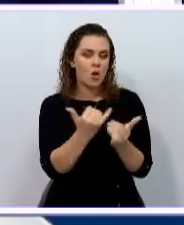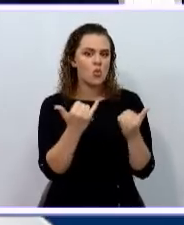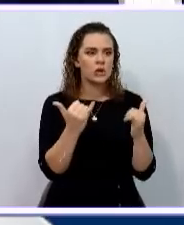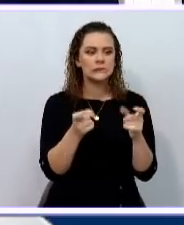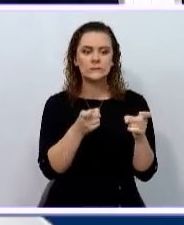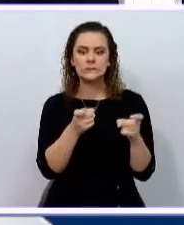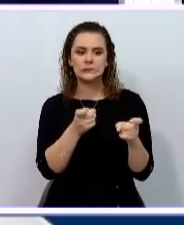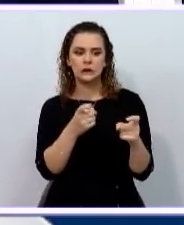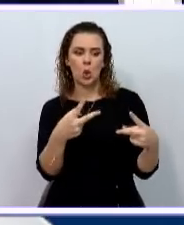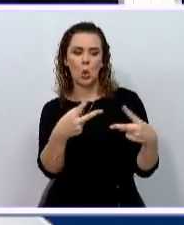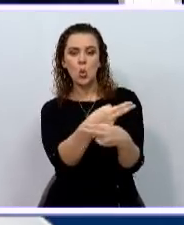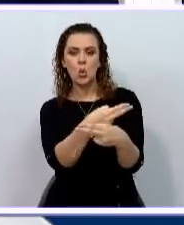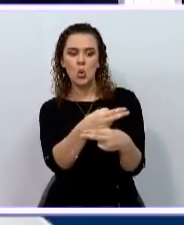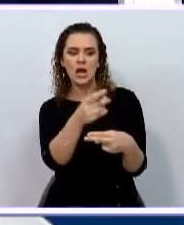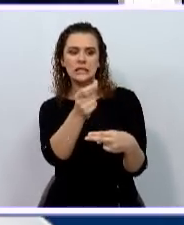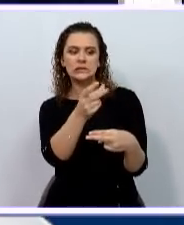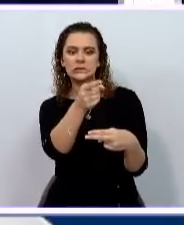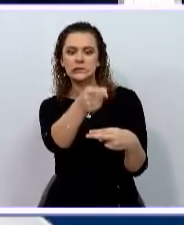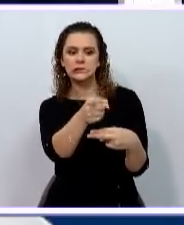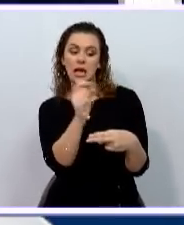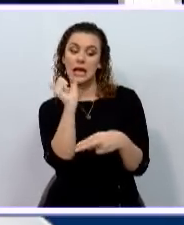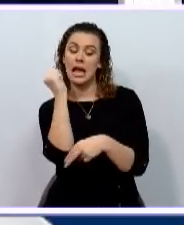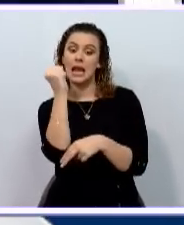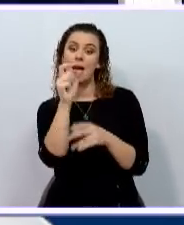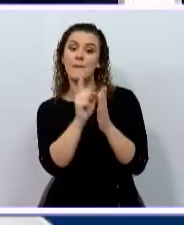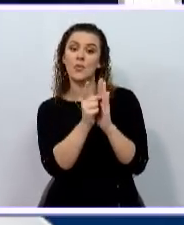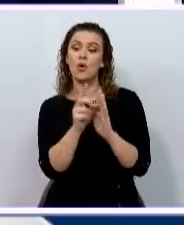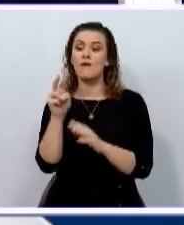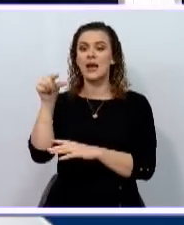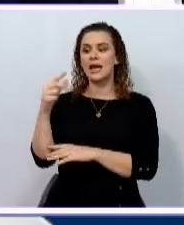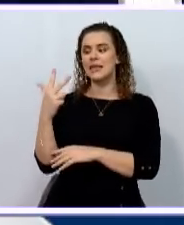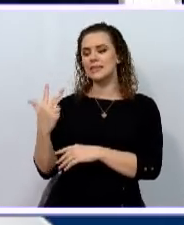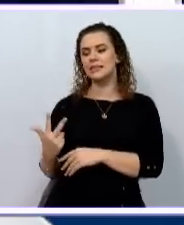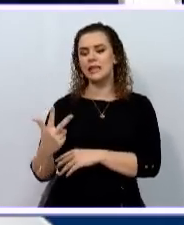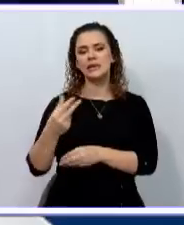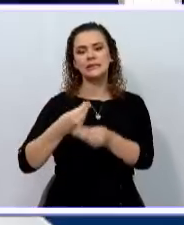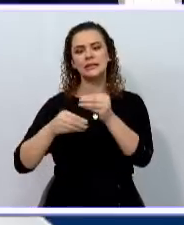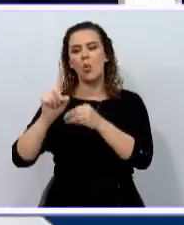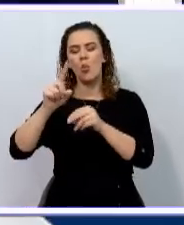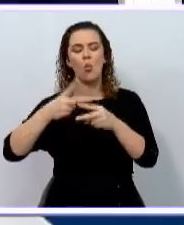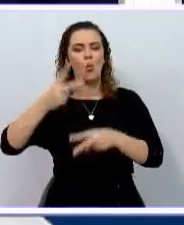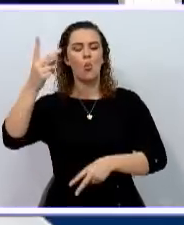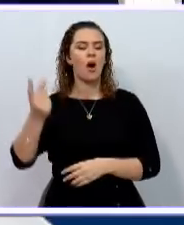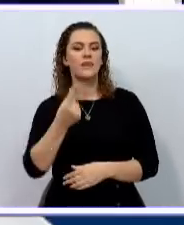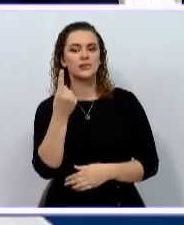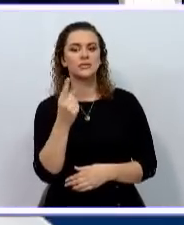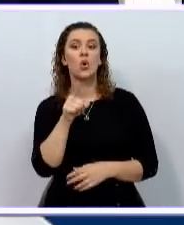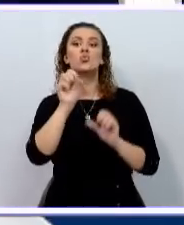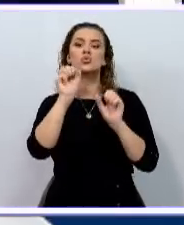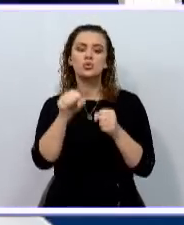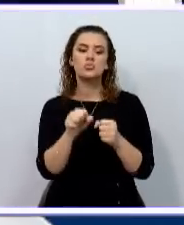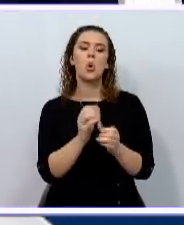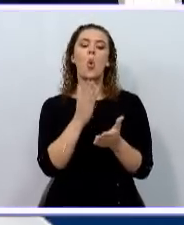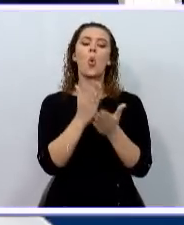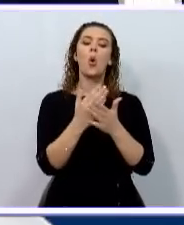cortar cortar ritmo y ganarte minutos Vladimir metió tres cambios en una sola ventana cuando vos podés ir